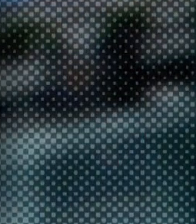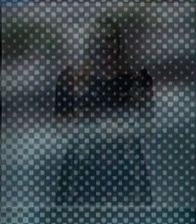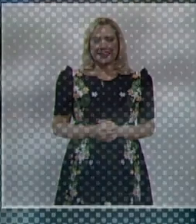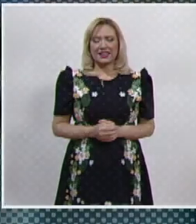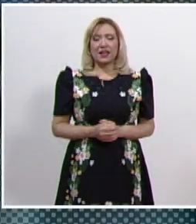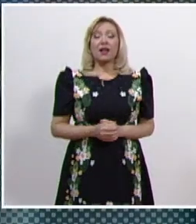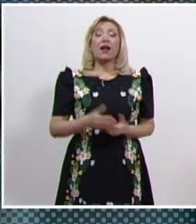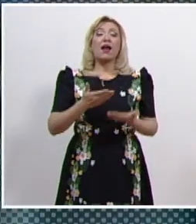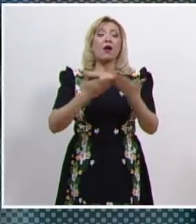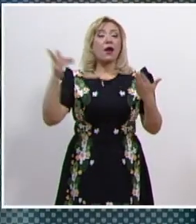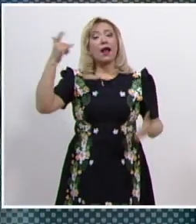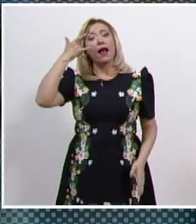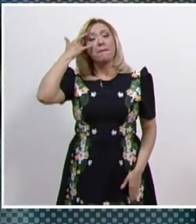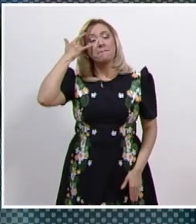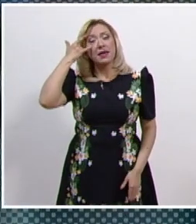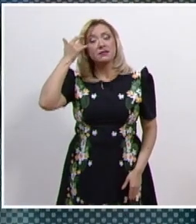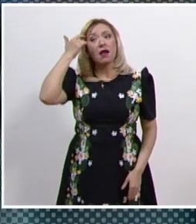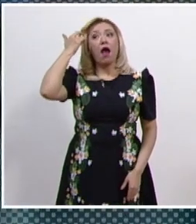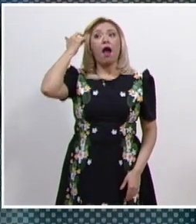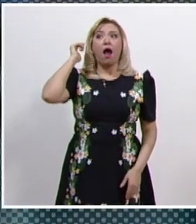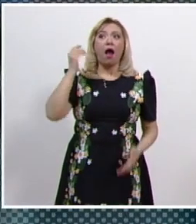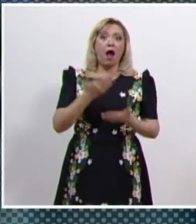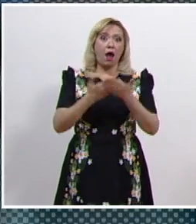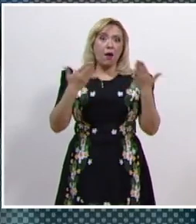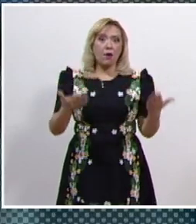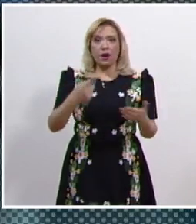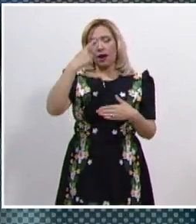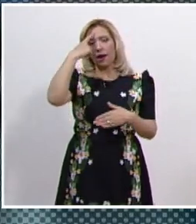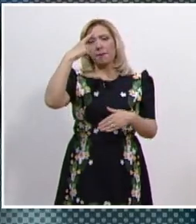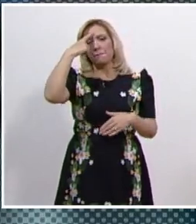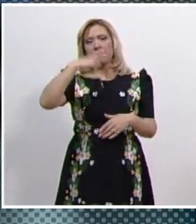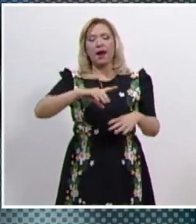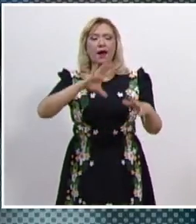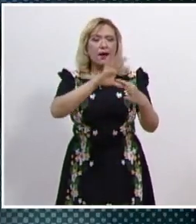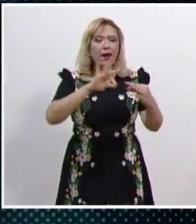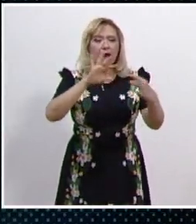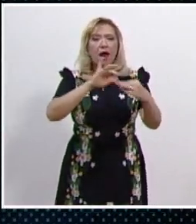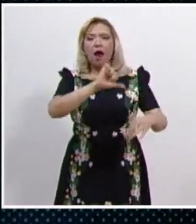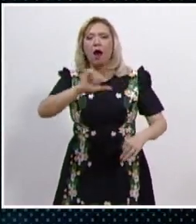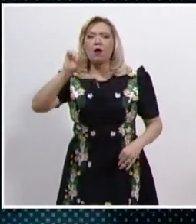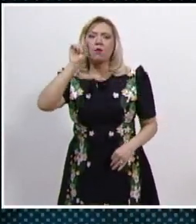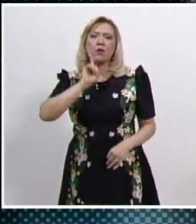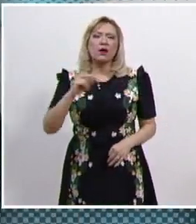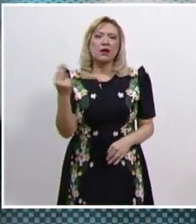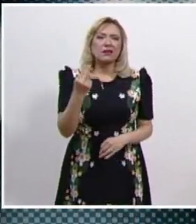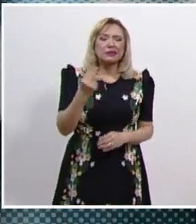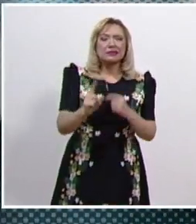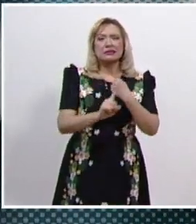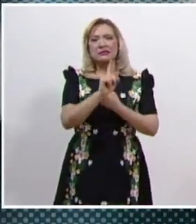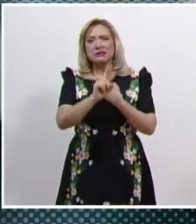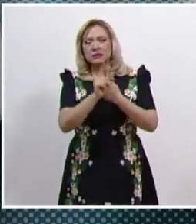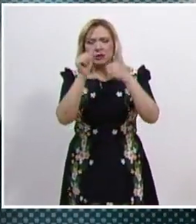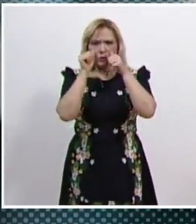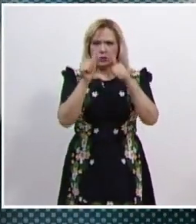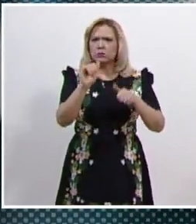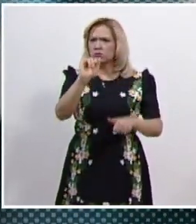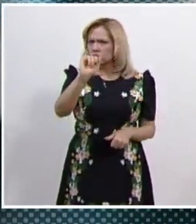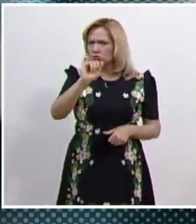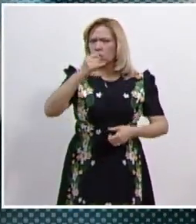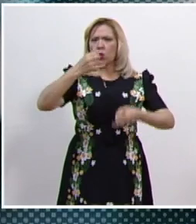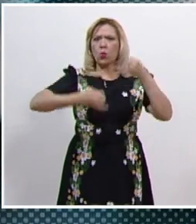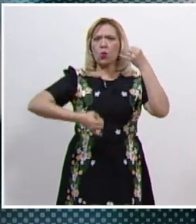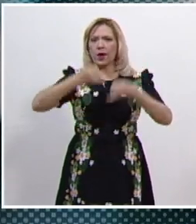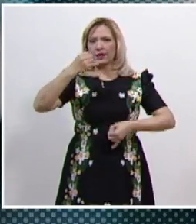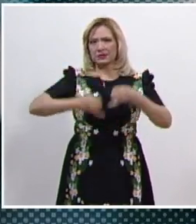En Ciudad Campeche se llevaron a cabo las jornadas de acceso a la justicia para las mujeres del Poder Judicial Estatal, en la que jueces de